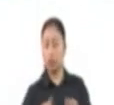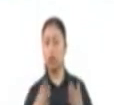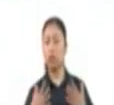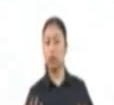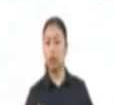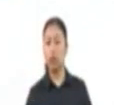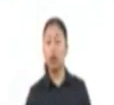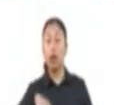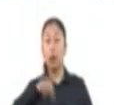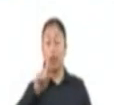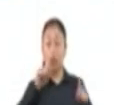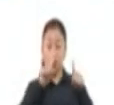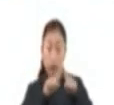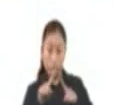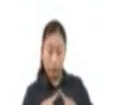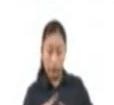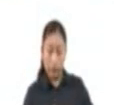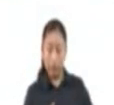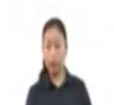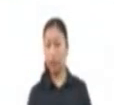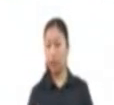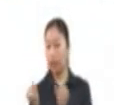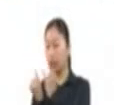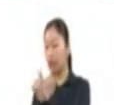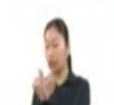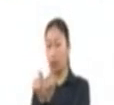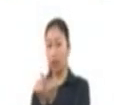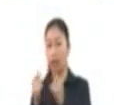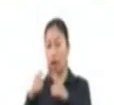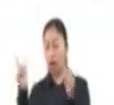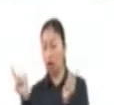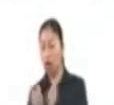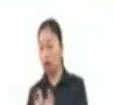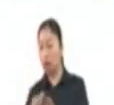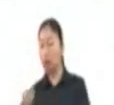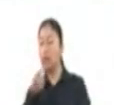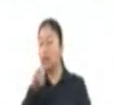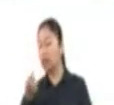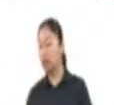tengan presente, entre el 27 de junio del 2010 y el 31 de diciembre de 2011.